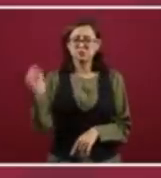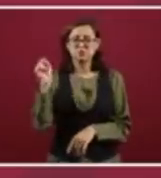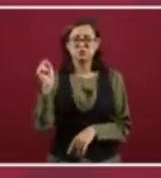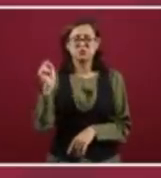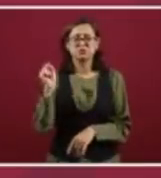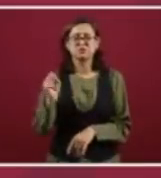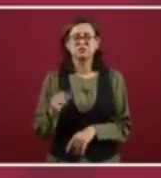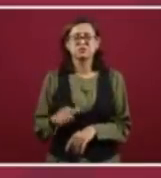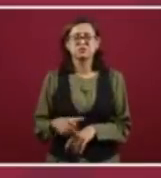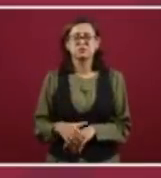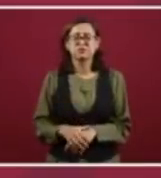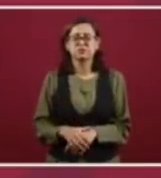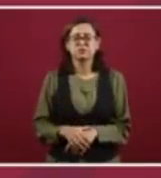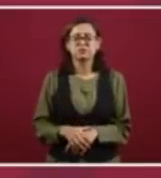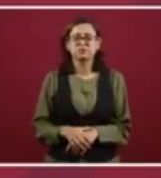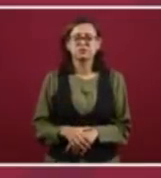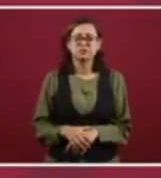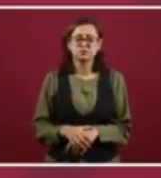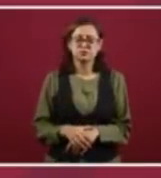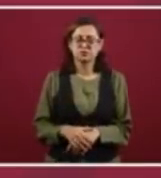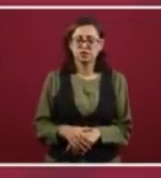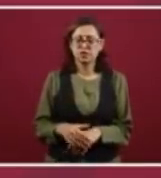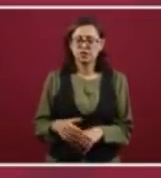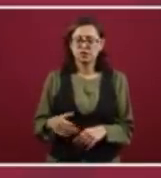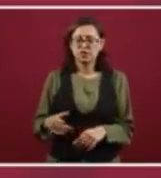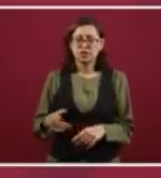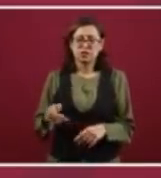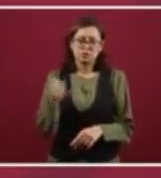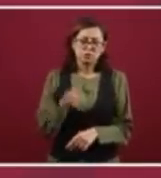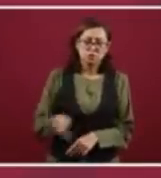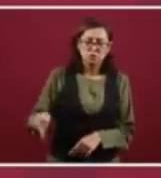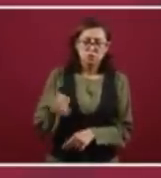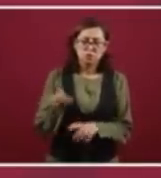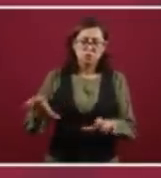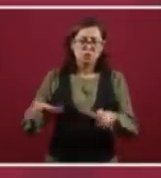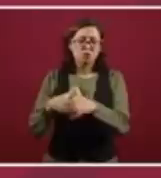defensor de los pueblos originarios,